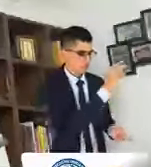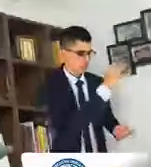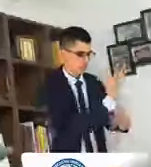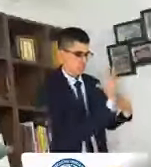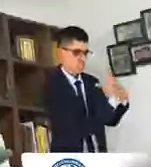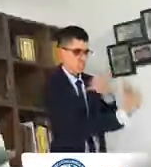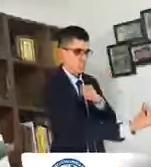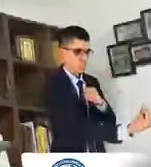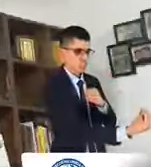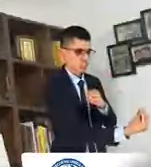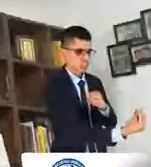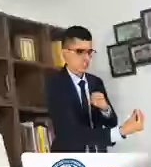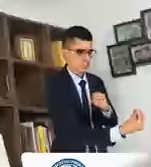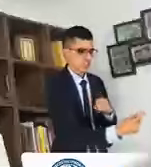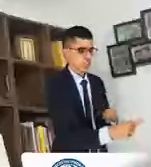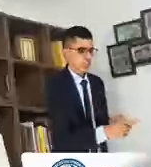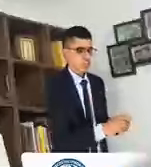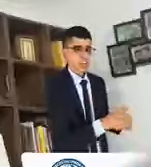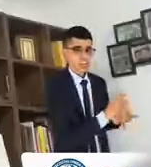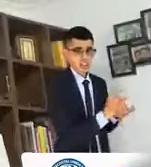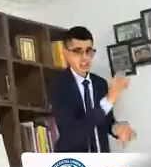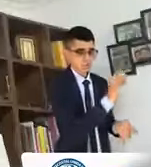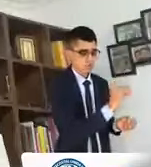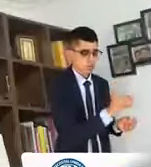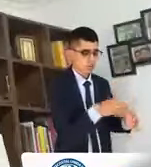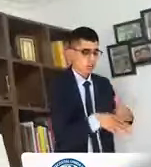cerdos que se despeñaron en el mar.